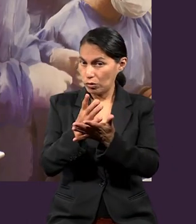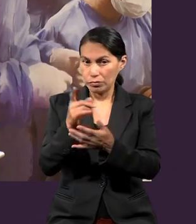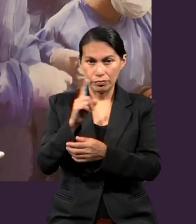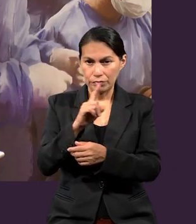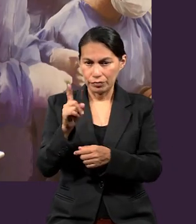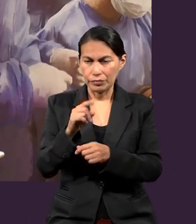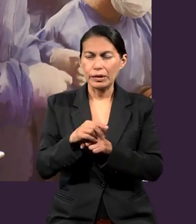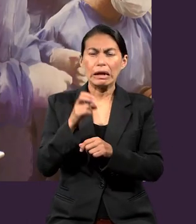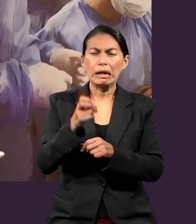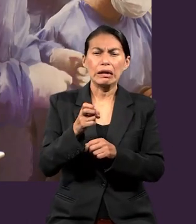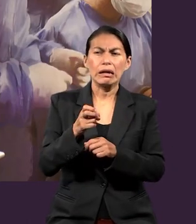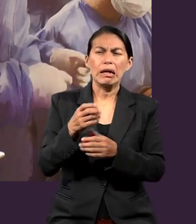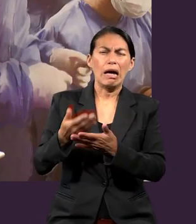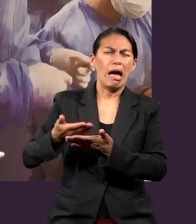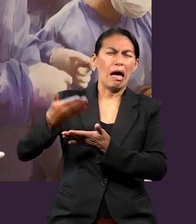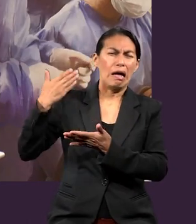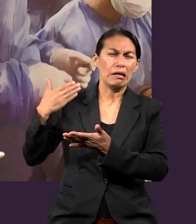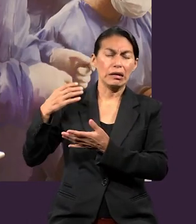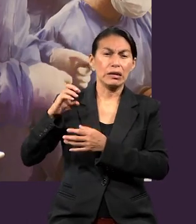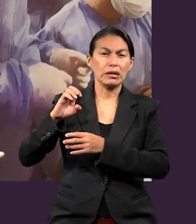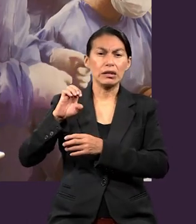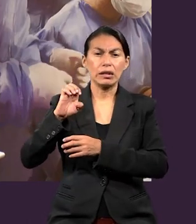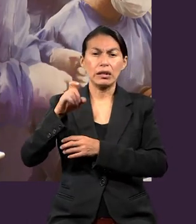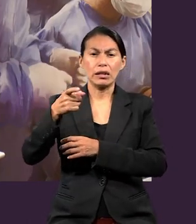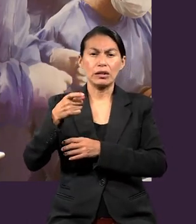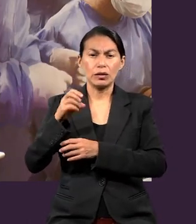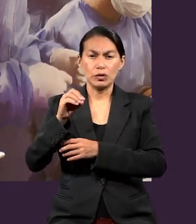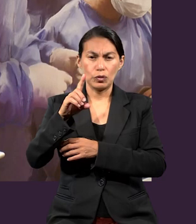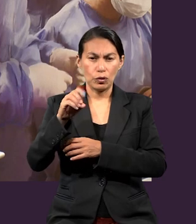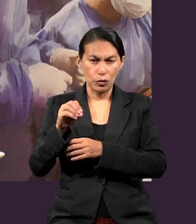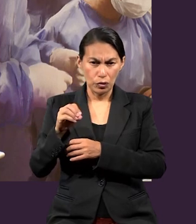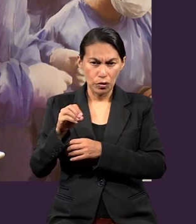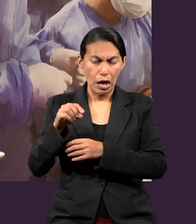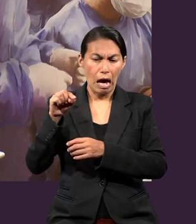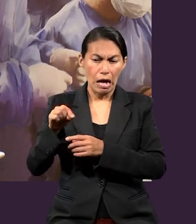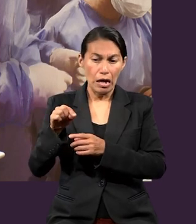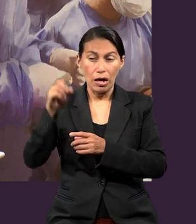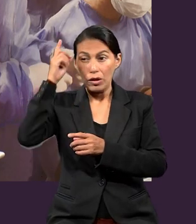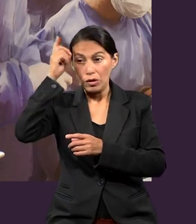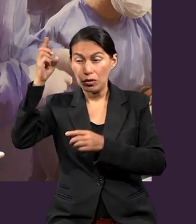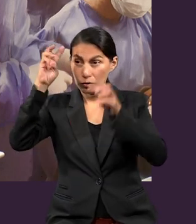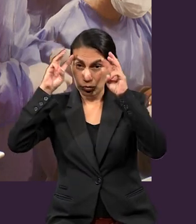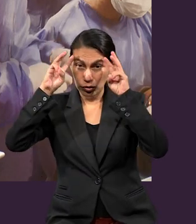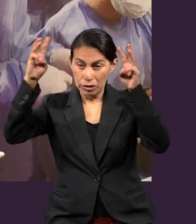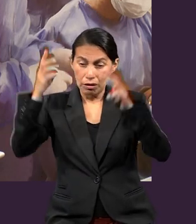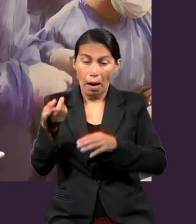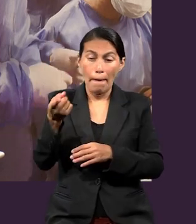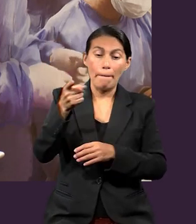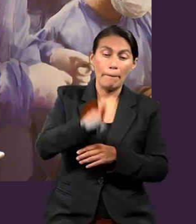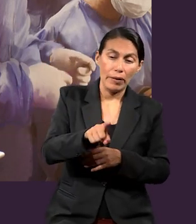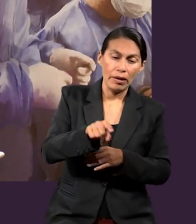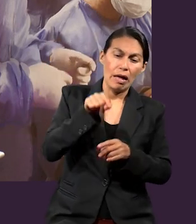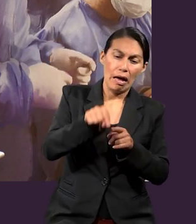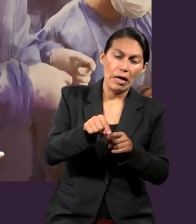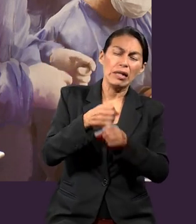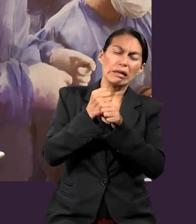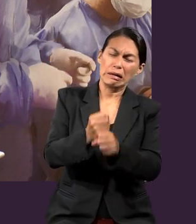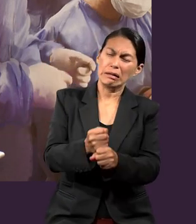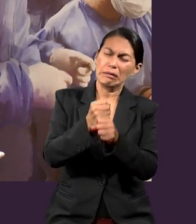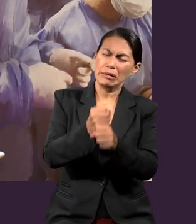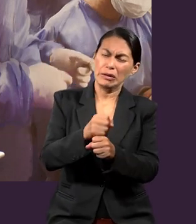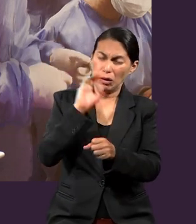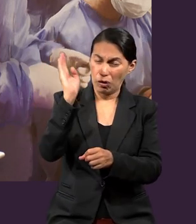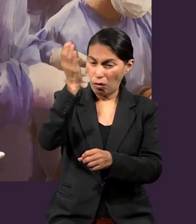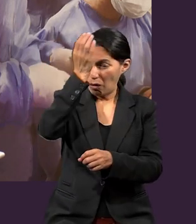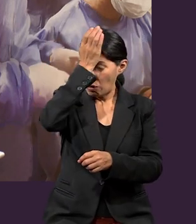Apocalipsis, sino que este símbolo ya viene desde el Éxodo, cuando Dios le hace el mandato a Moisés acerca del santuario,